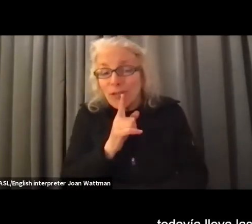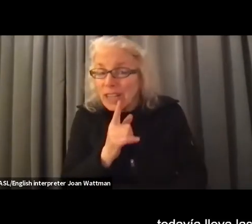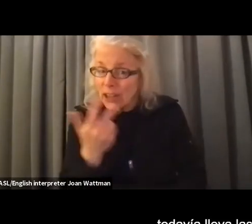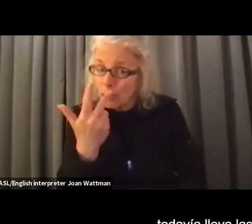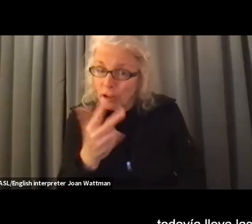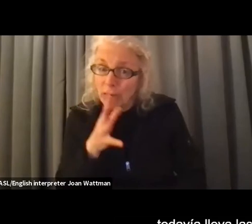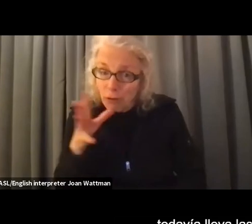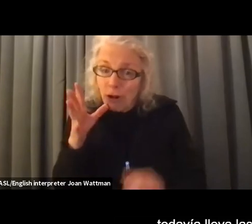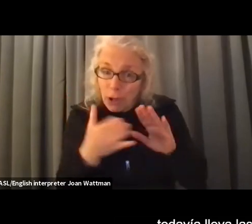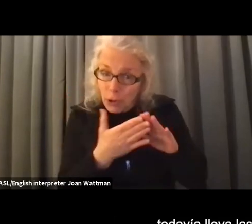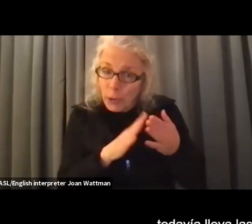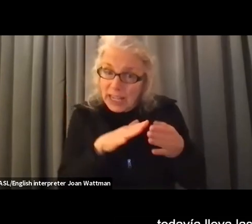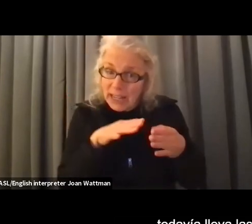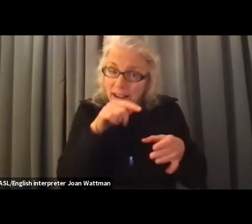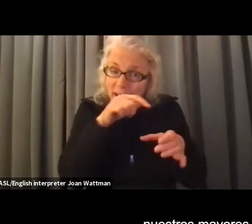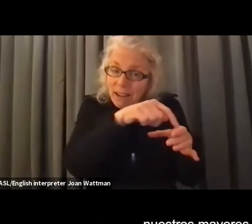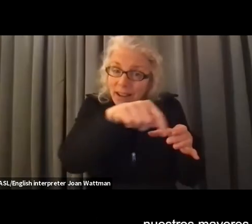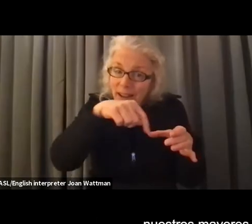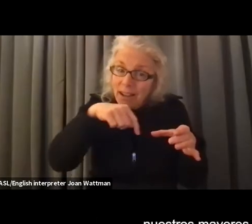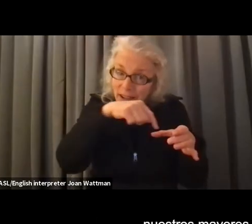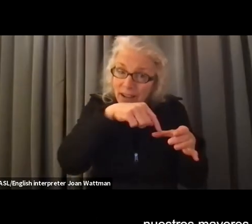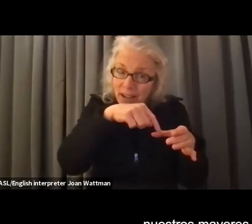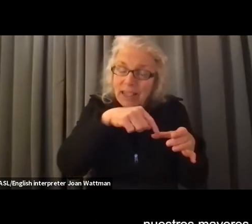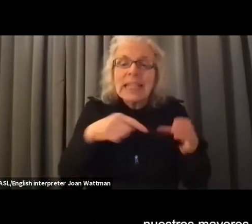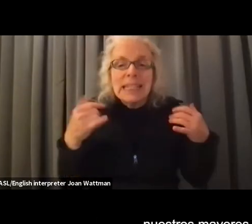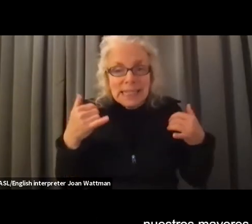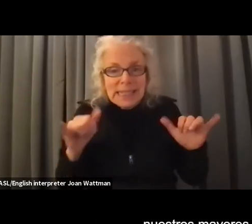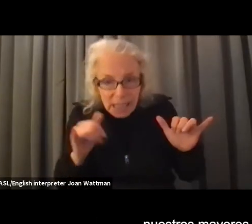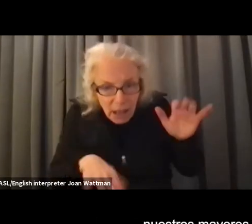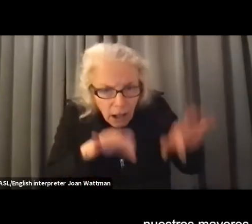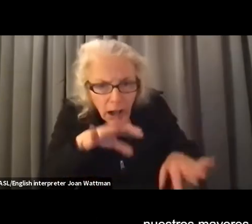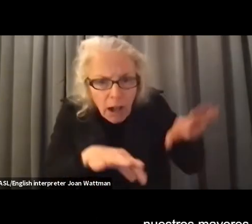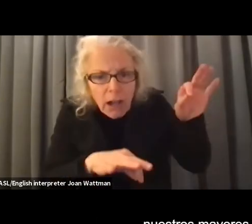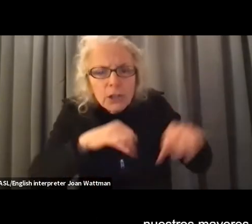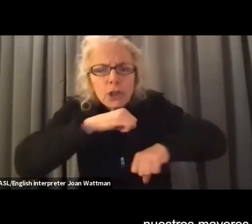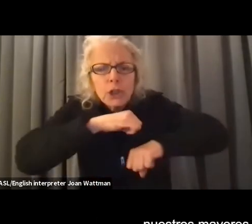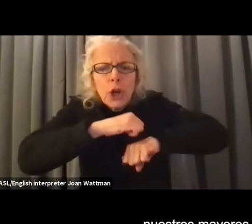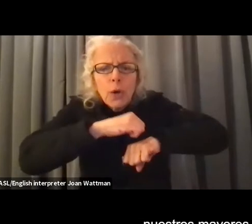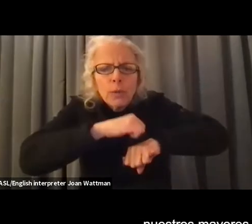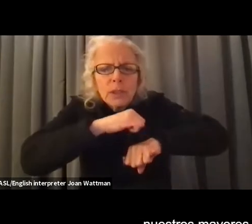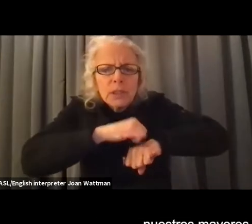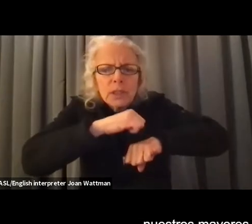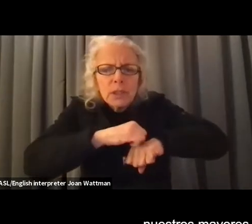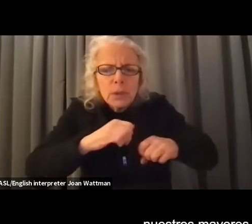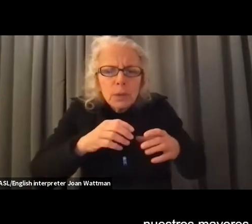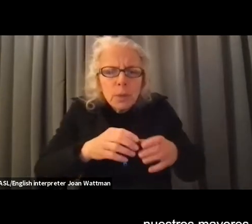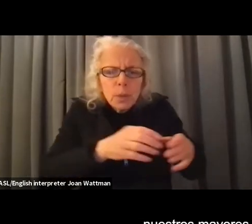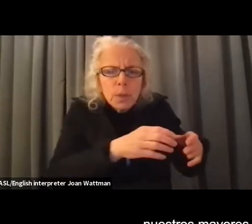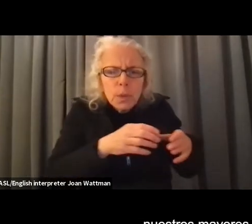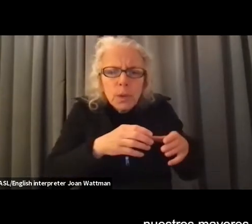de los lugares donde trabajaron en condición de esclavitud nuestros mayores, pero también están las huellas de